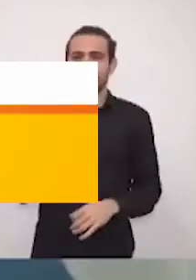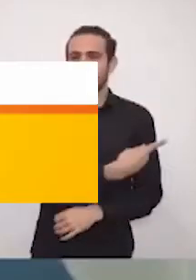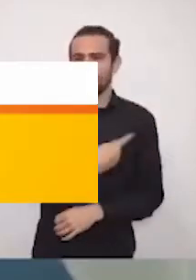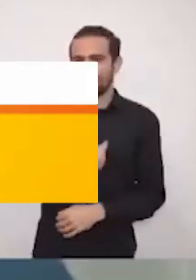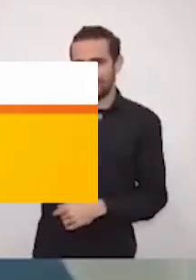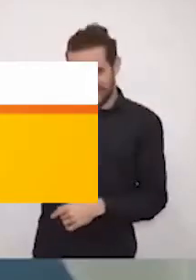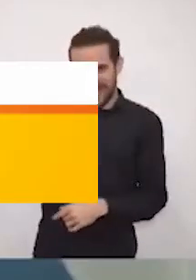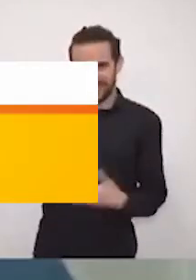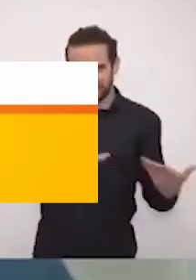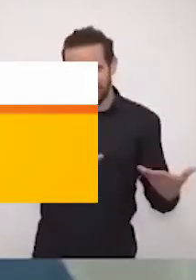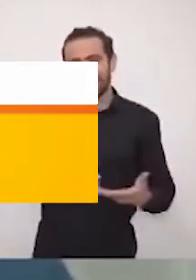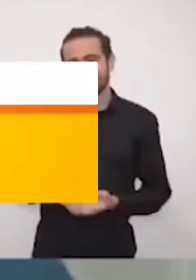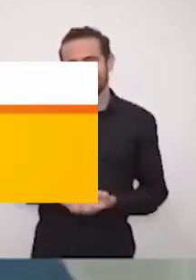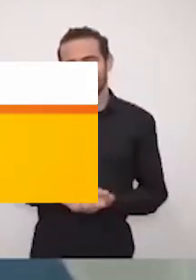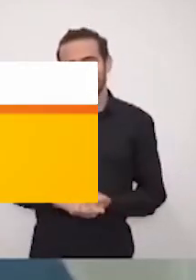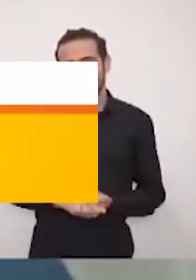Nosotros estamos en un momento